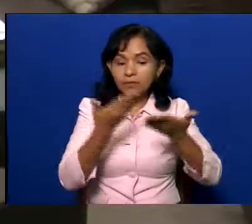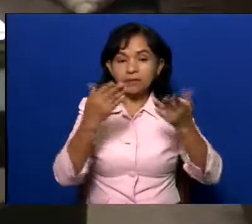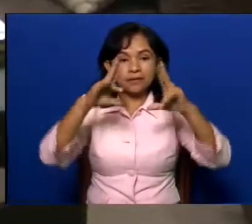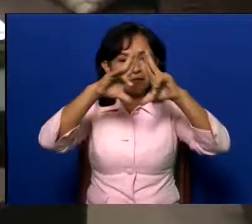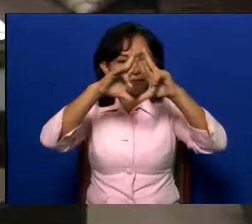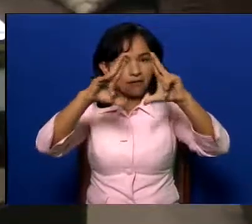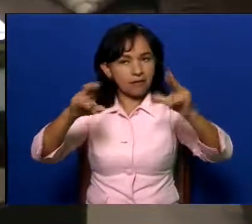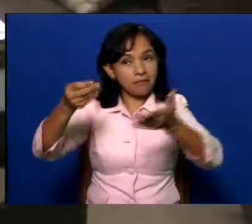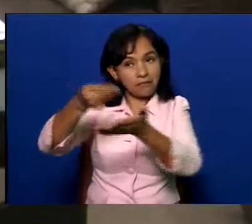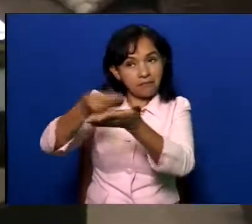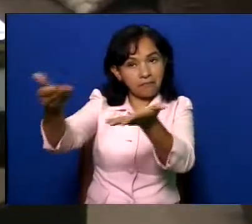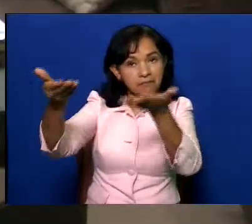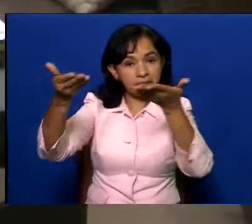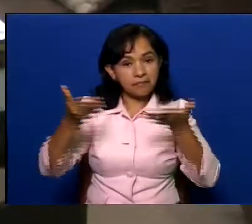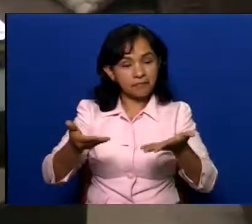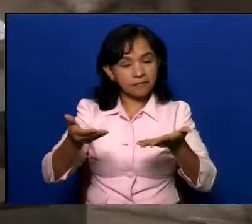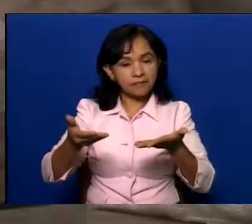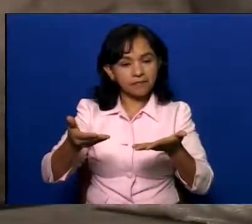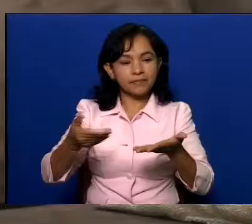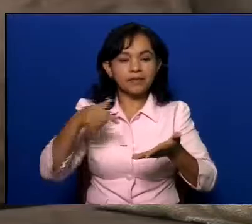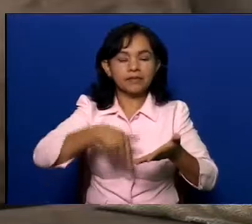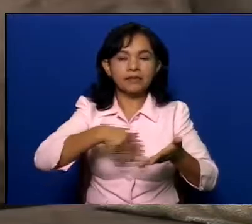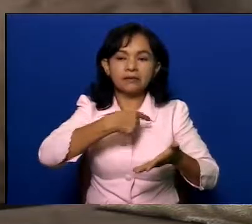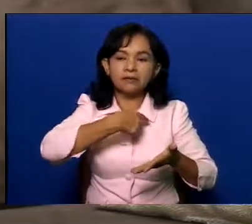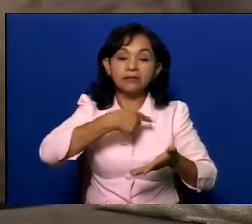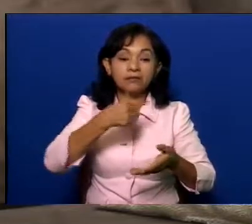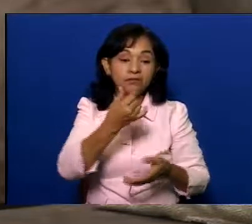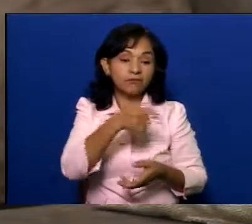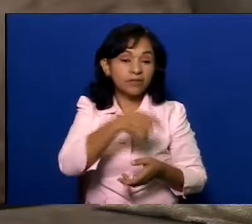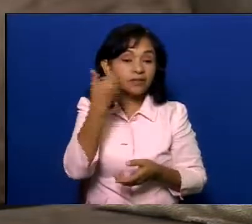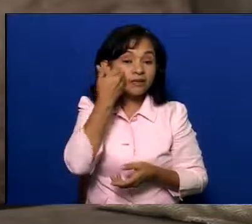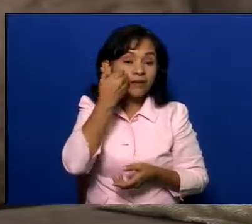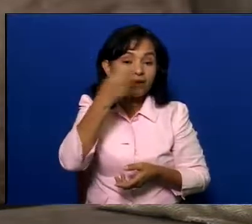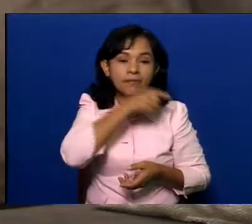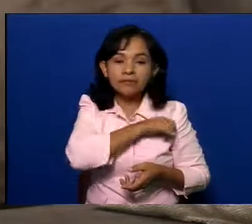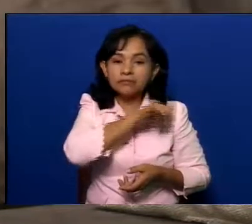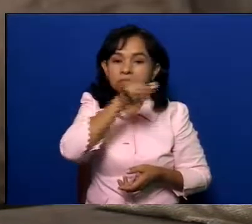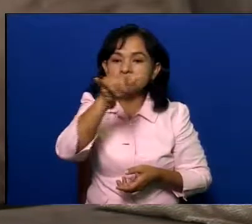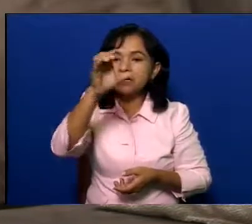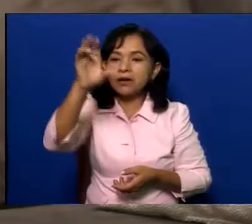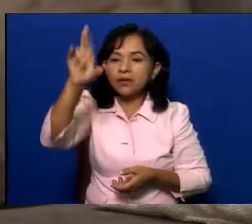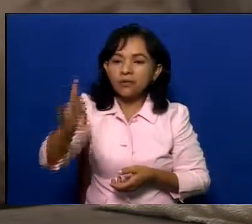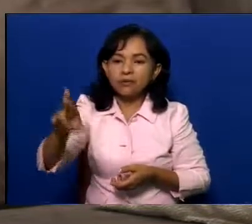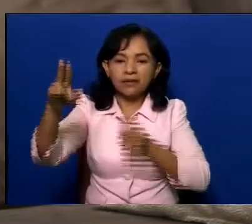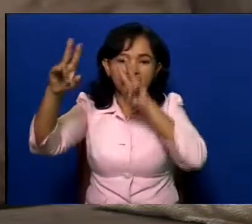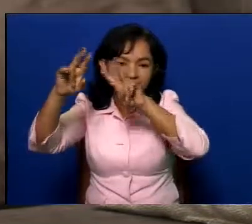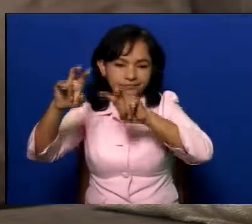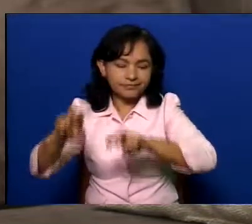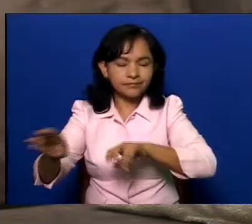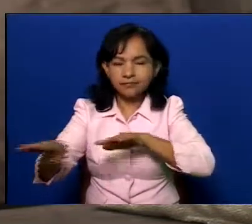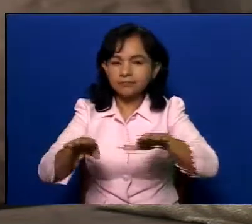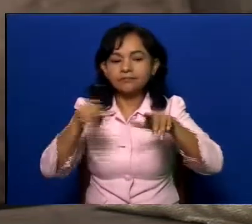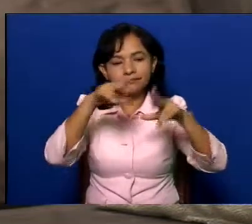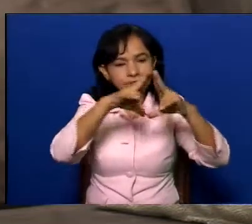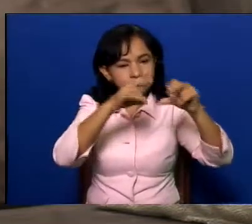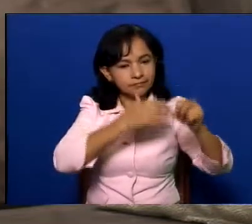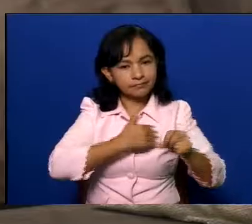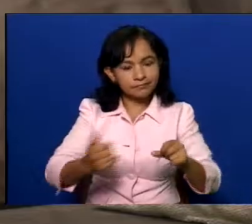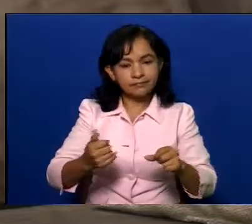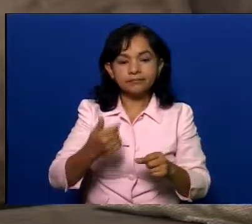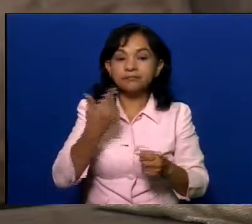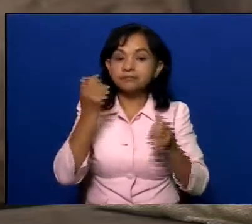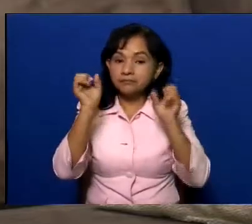ayuda muchísimo a prevenir cualquiera de estos problemas de salud. Por otro lado, eso en el